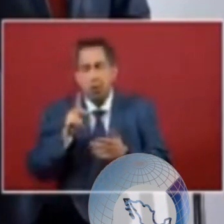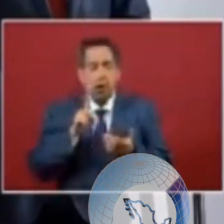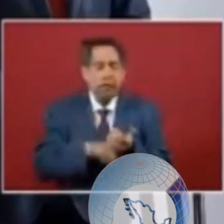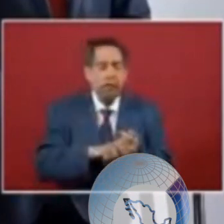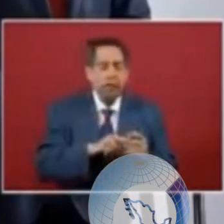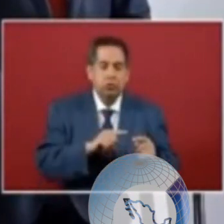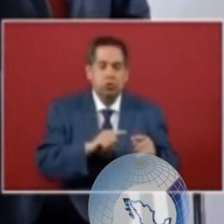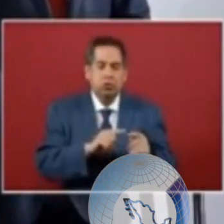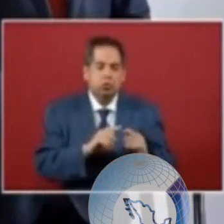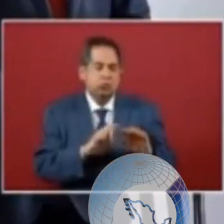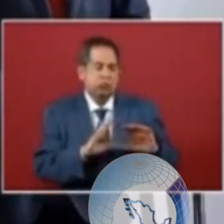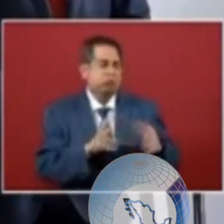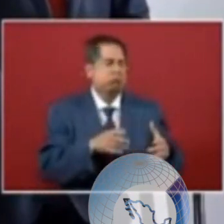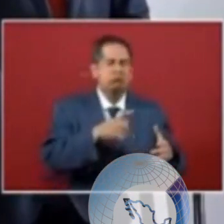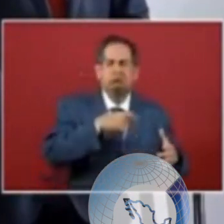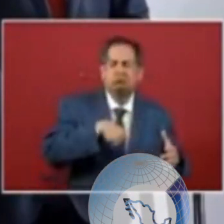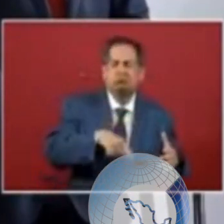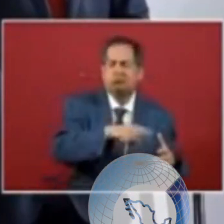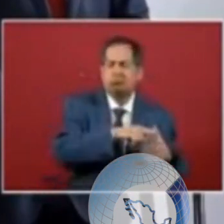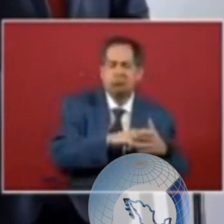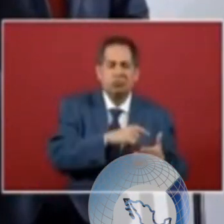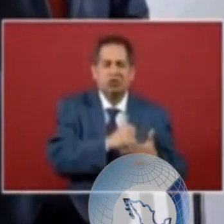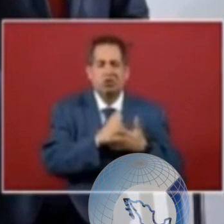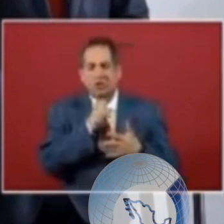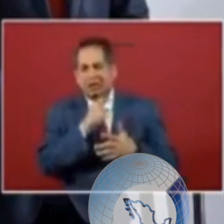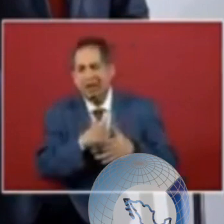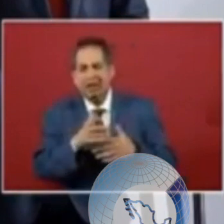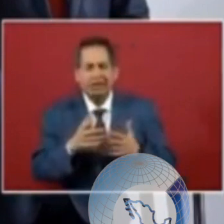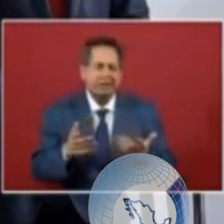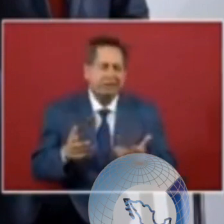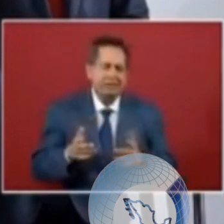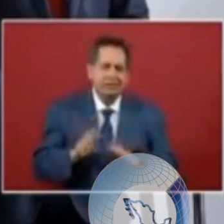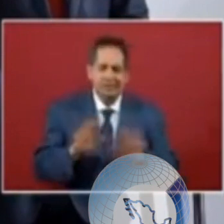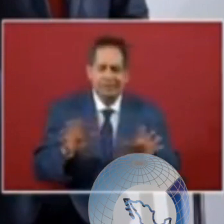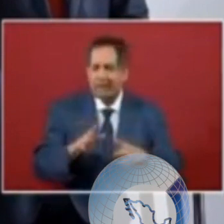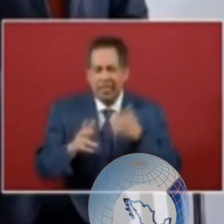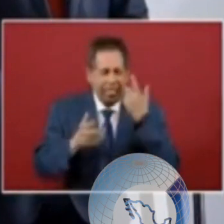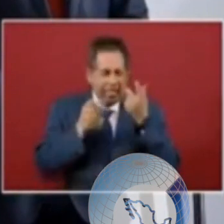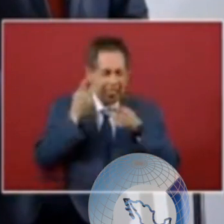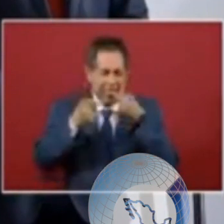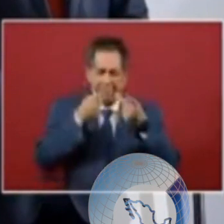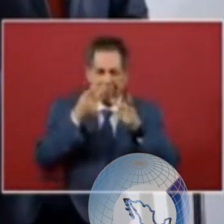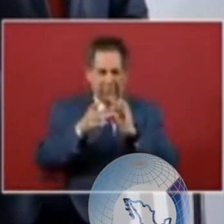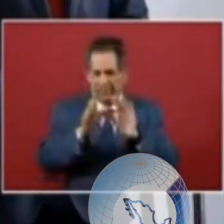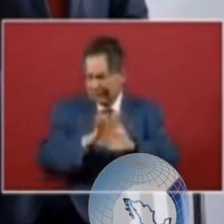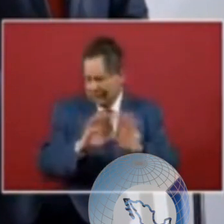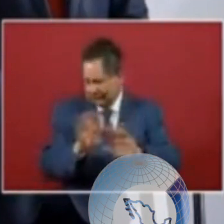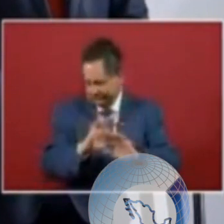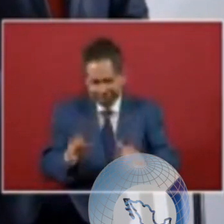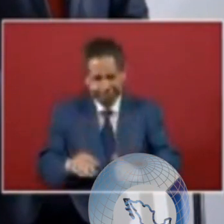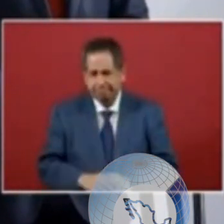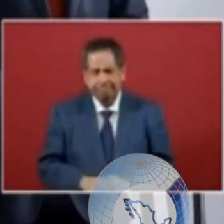está rodeado de gente que no le ayuda. Eso es puro cuento.